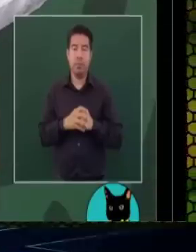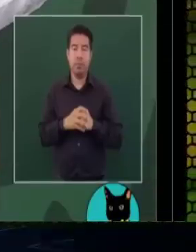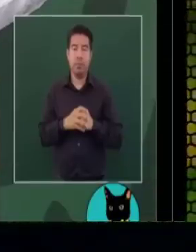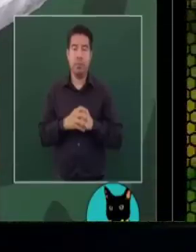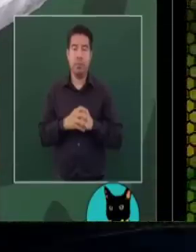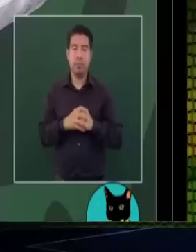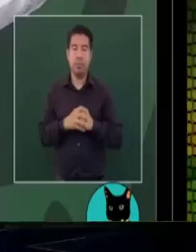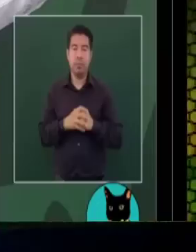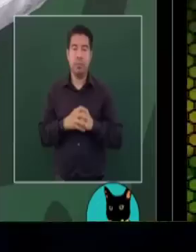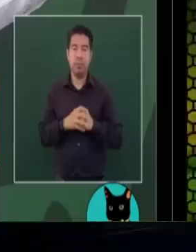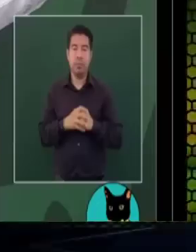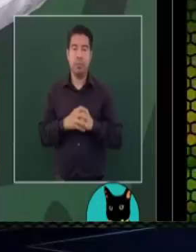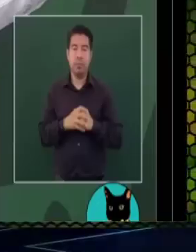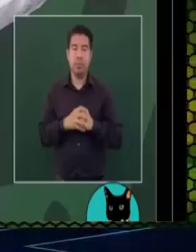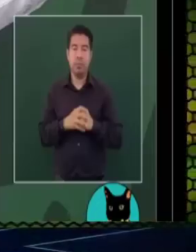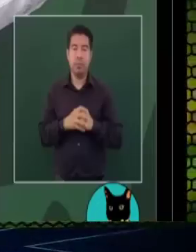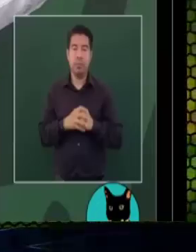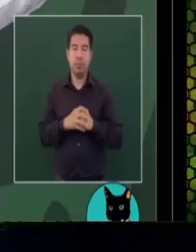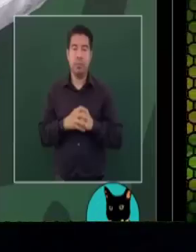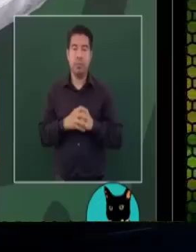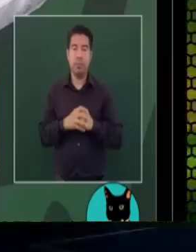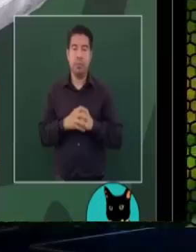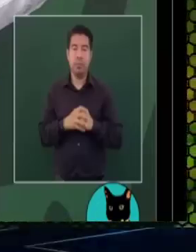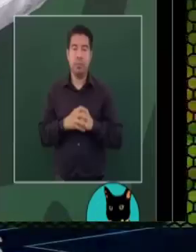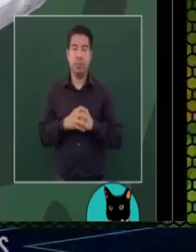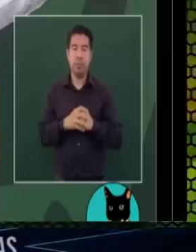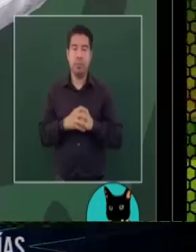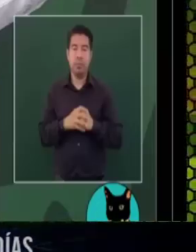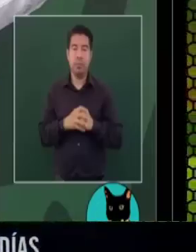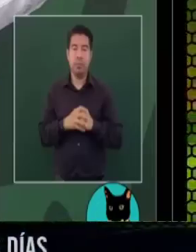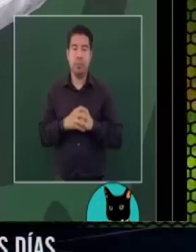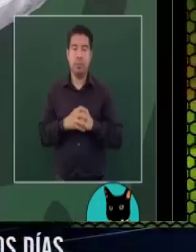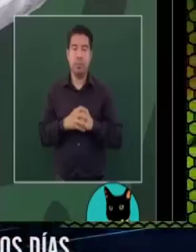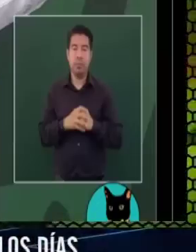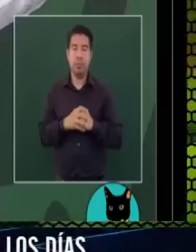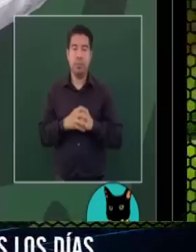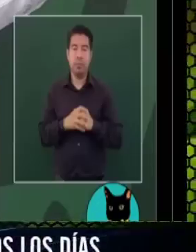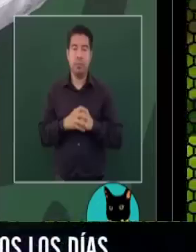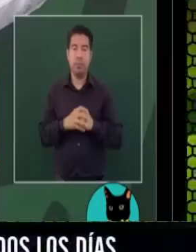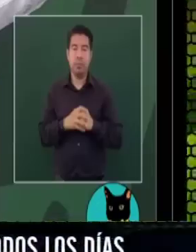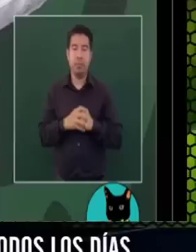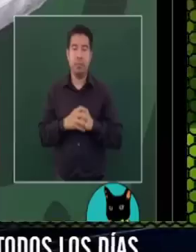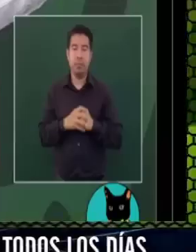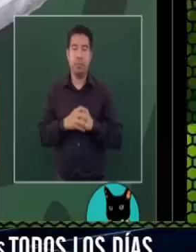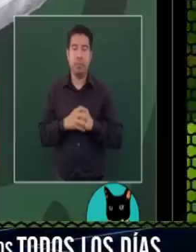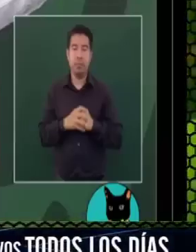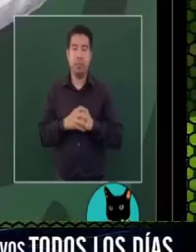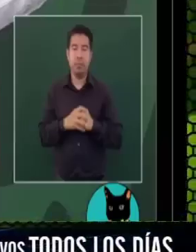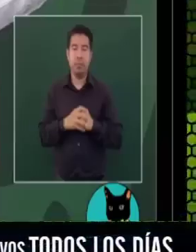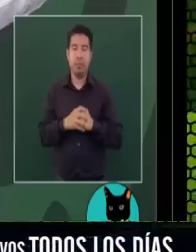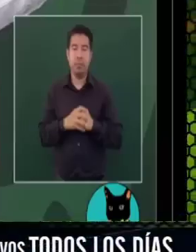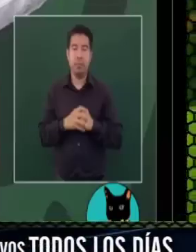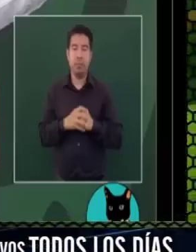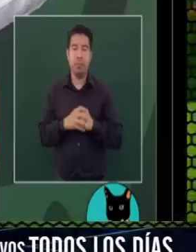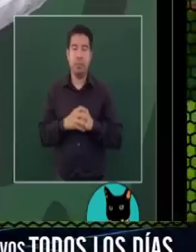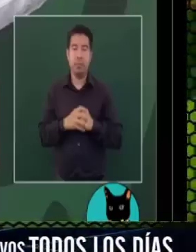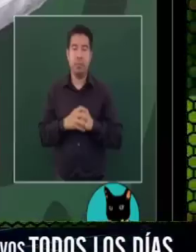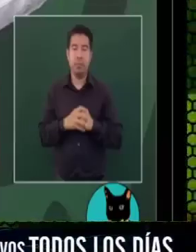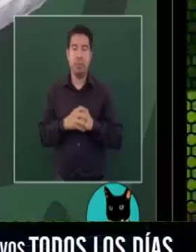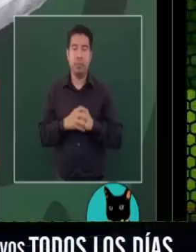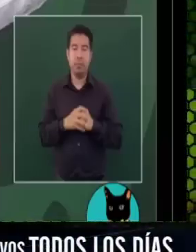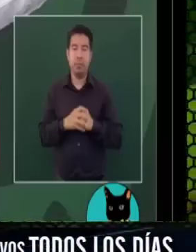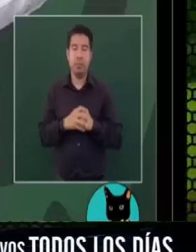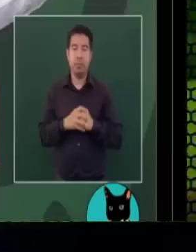dan. ¿Realmente lo que realizan los ministros de la Suprema Corte se justifican con